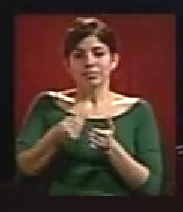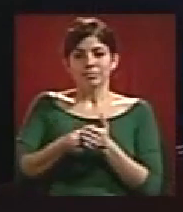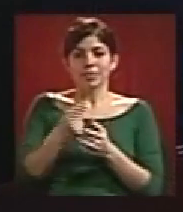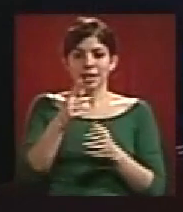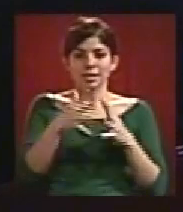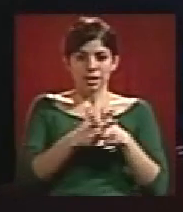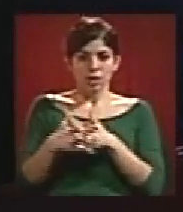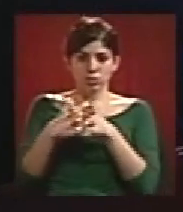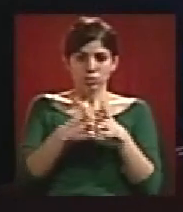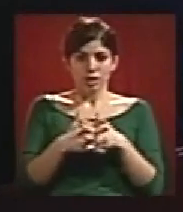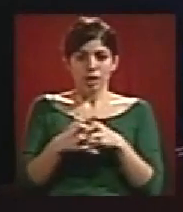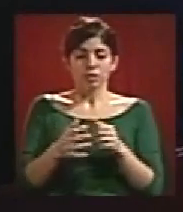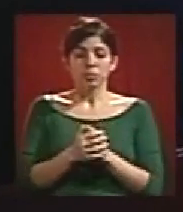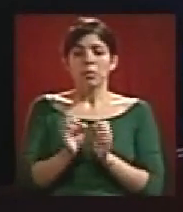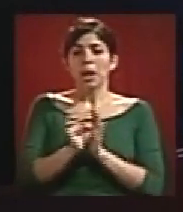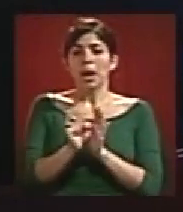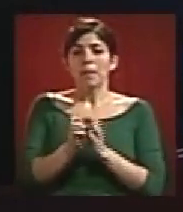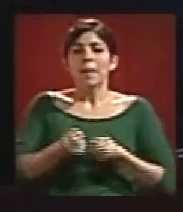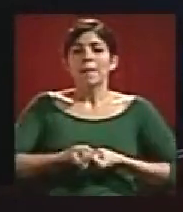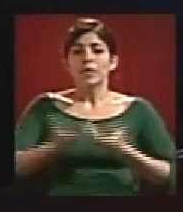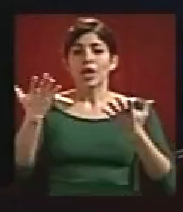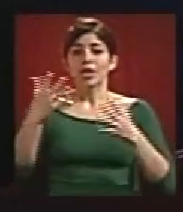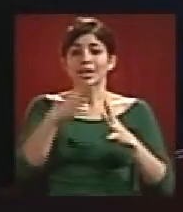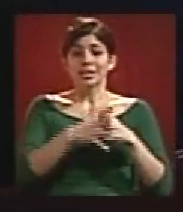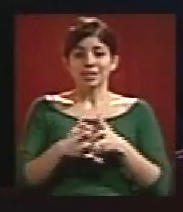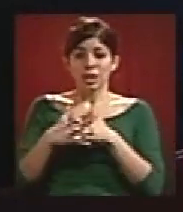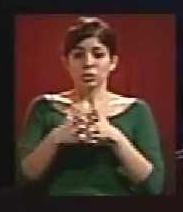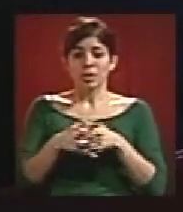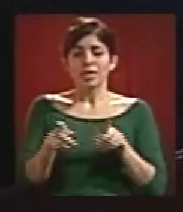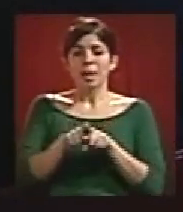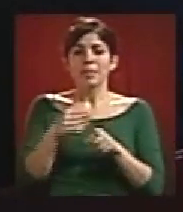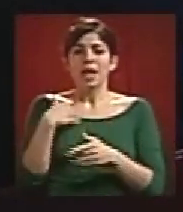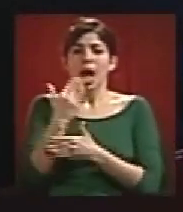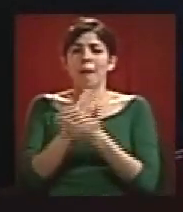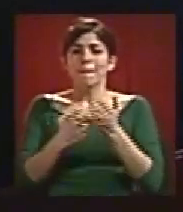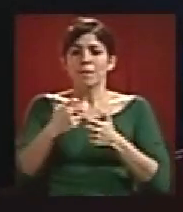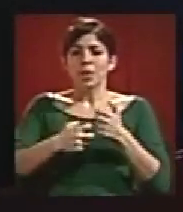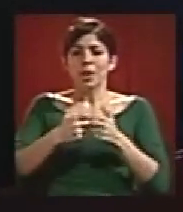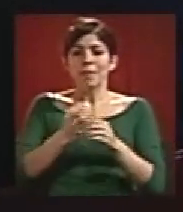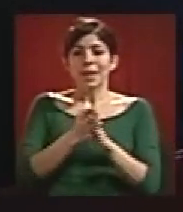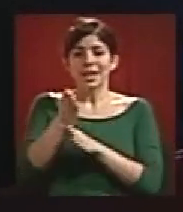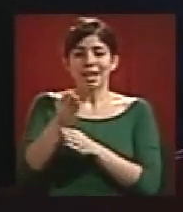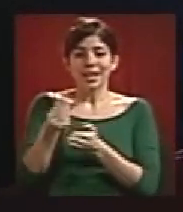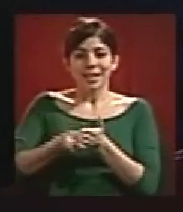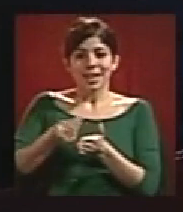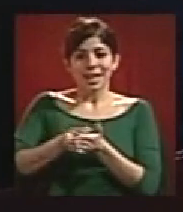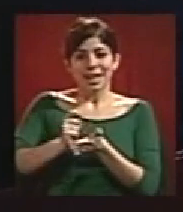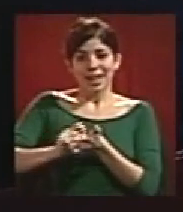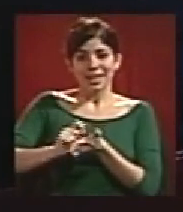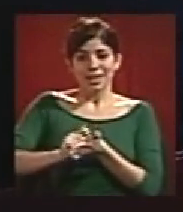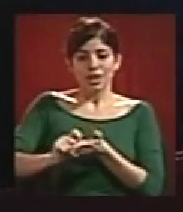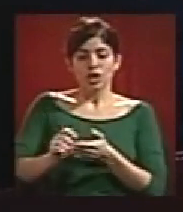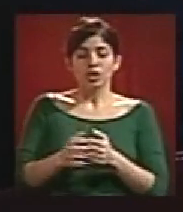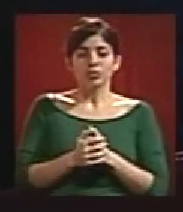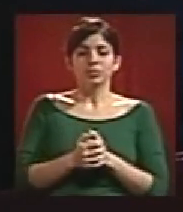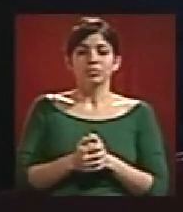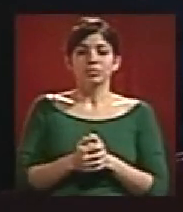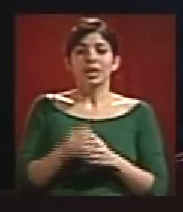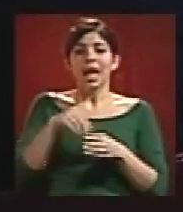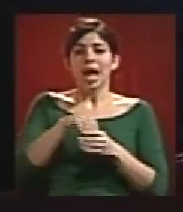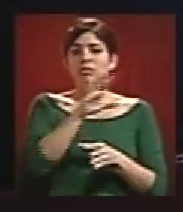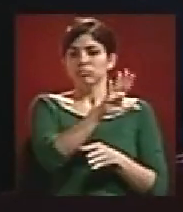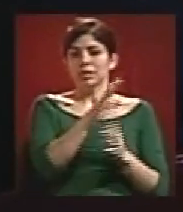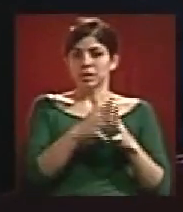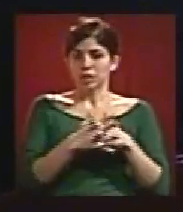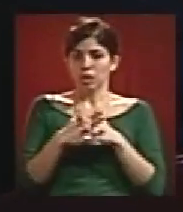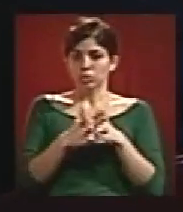ejemplo, importadores estadounidenses que también están teniendo algún problema de líneas de crédito por la sequía de liquidez que tiene Estados Unidos,